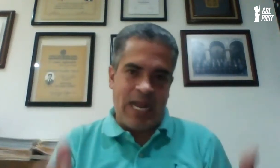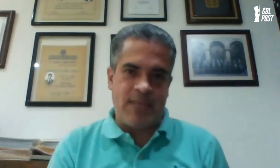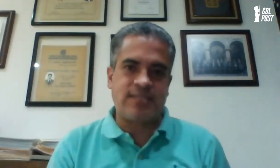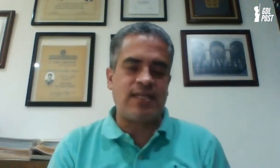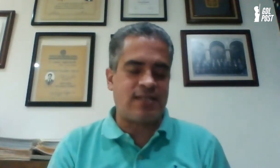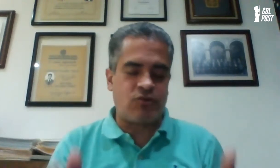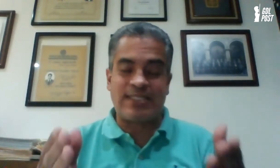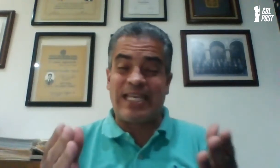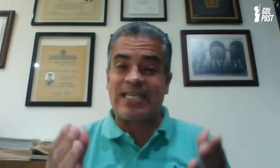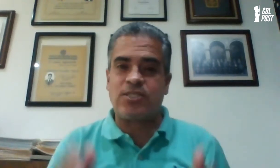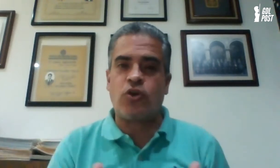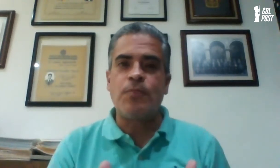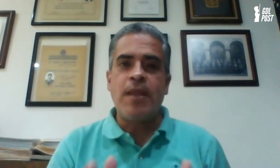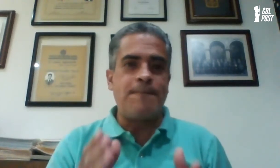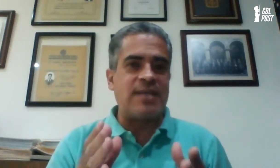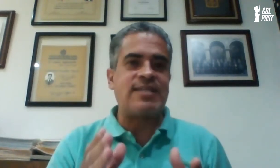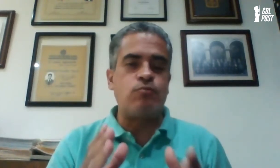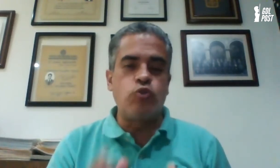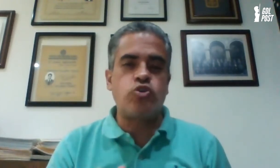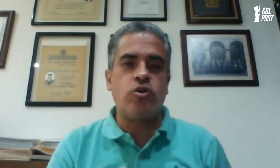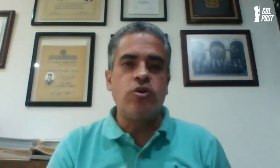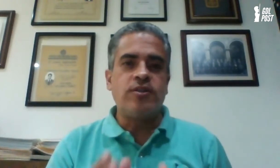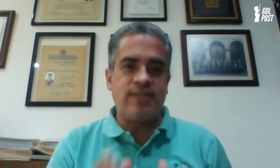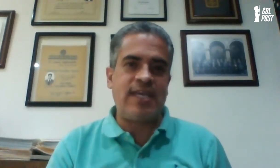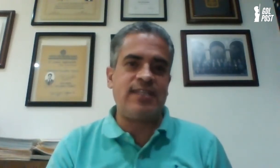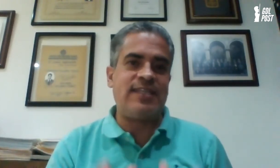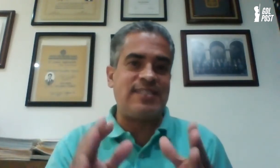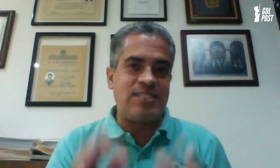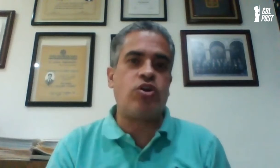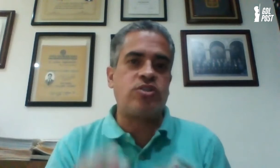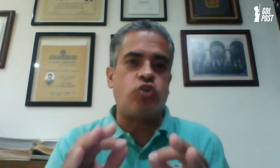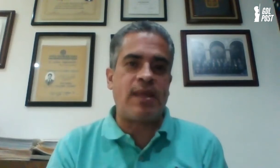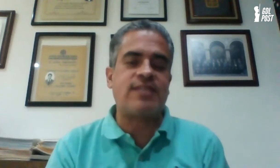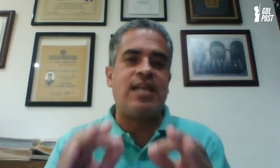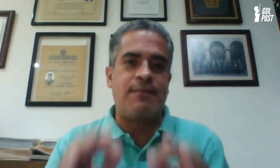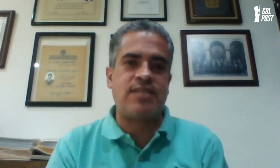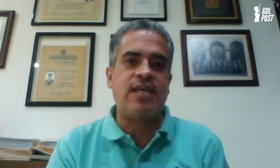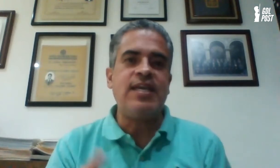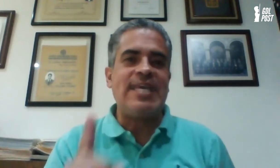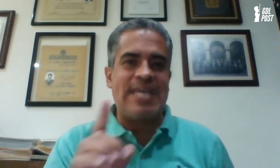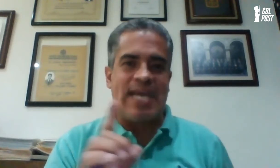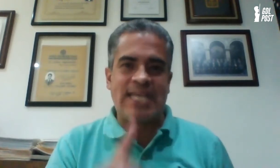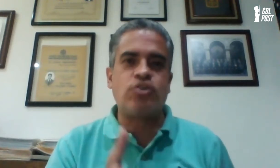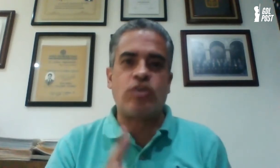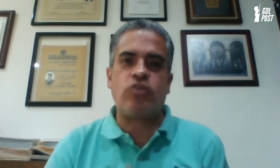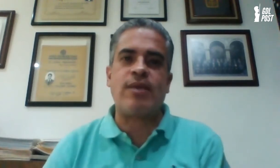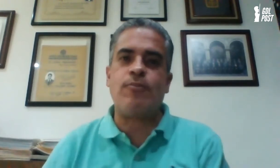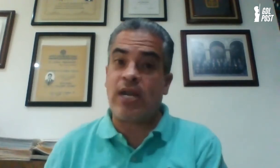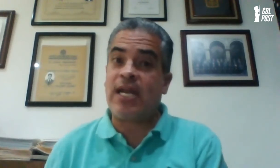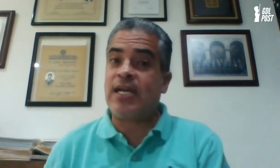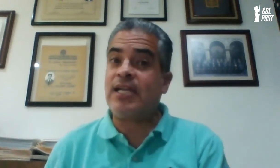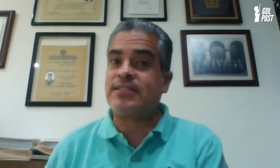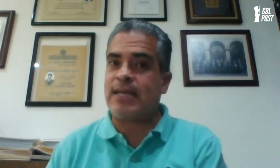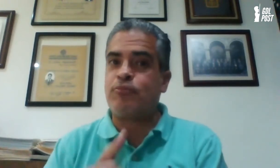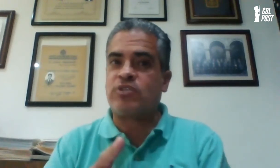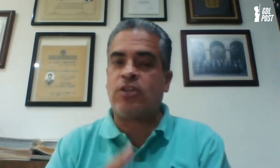en la mesa. Creo que esta elección va a ser mucho de decisiones tomadas en la mesa, y a eso creo que